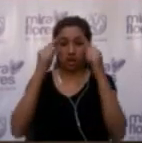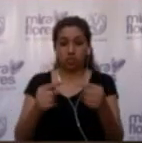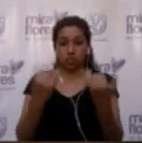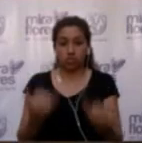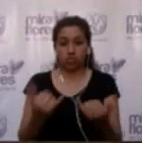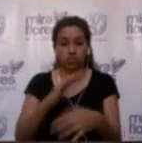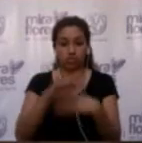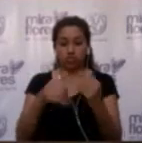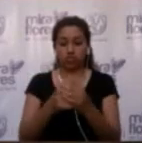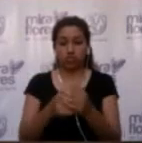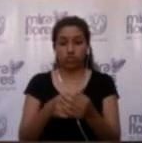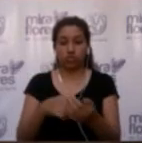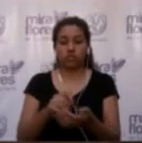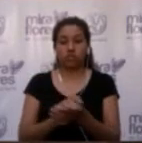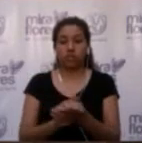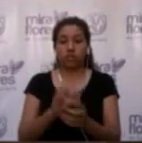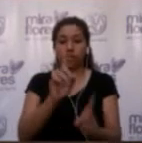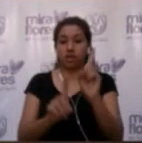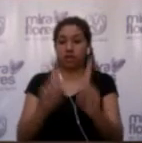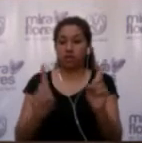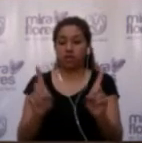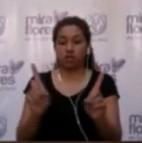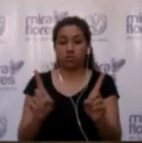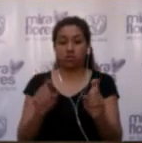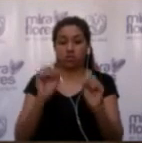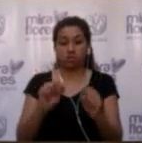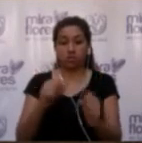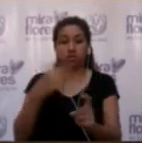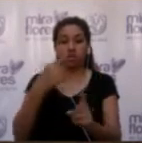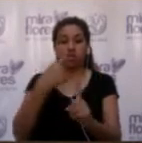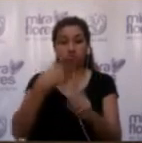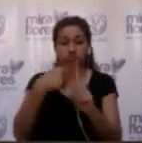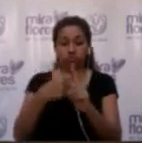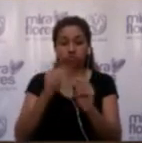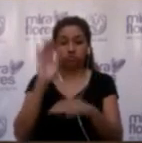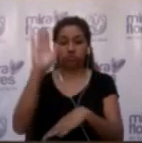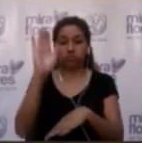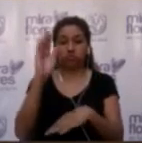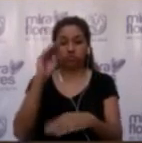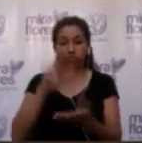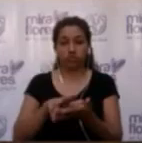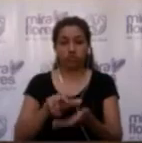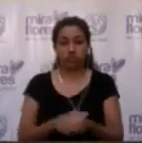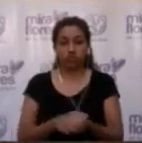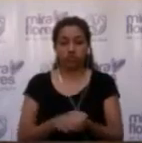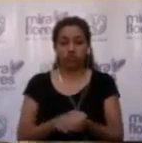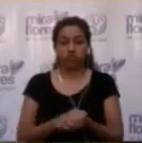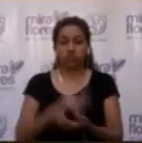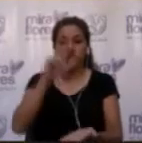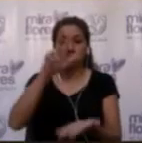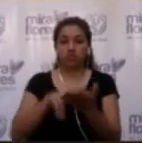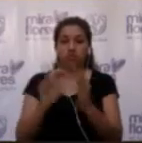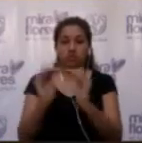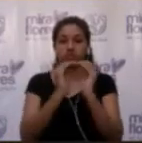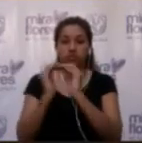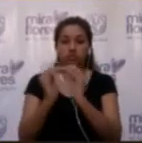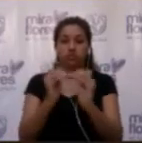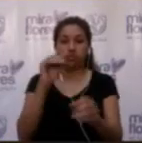mañana. Aquellos miembros del Consejo que estén a favor, si no se expresaron en señal de conformidad. Se